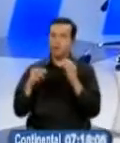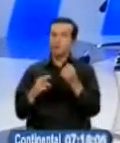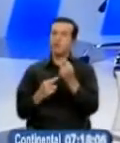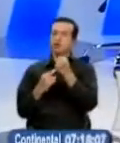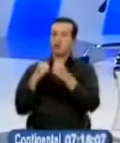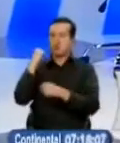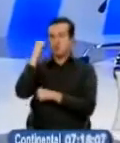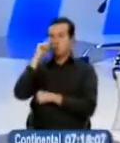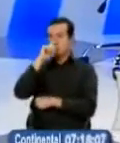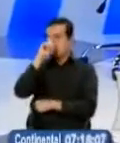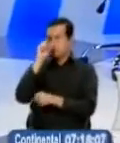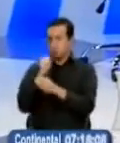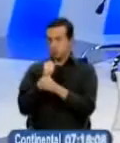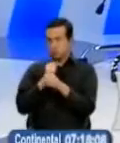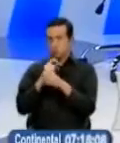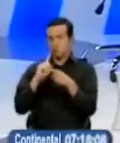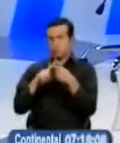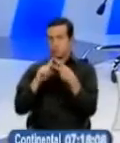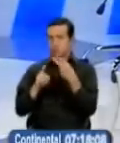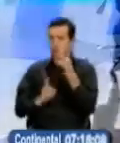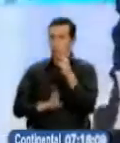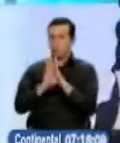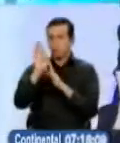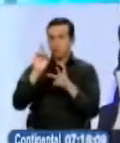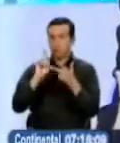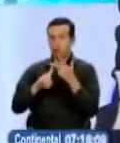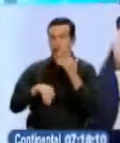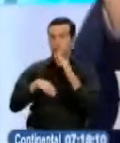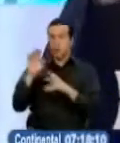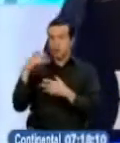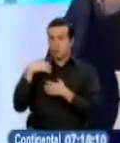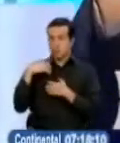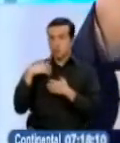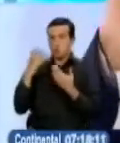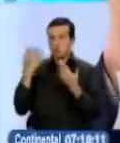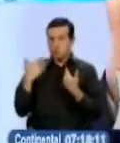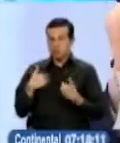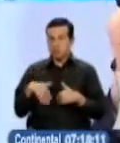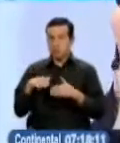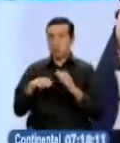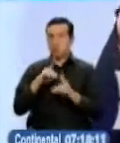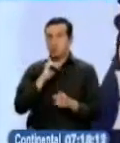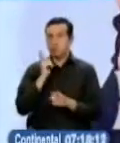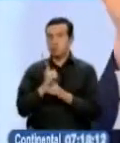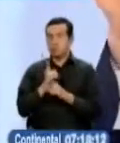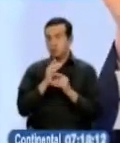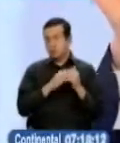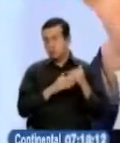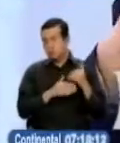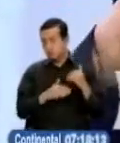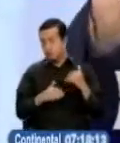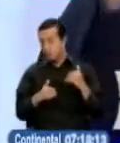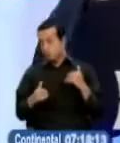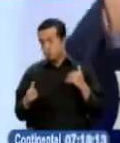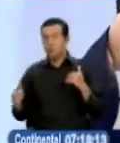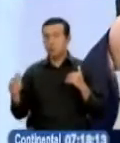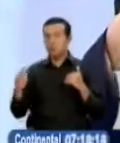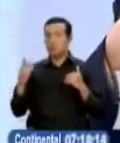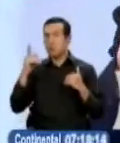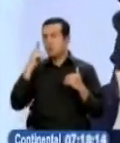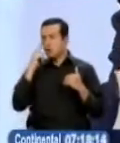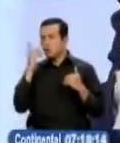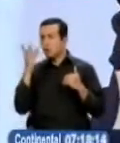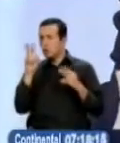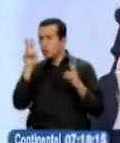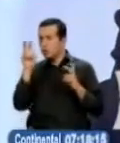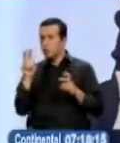los derechos laborales, hacerlos crecer y hacerlos más garantes. Ya estamos pero segmentando una serie de eslabones,